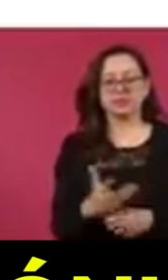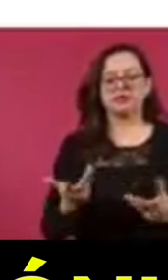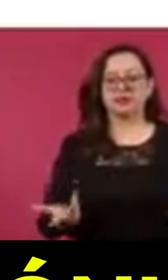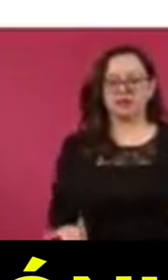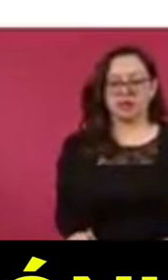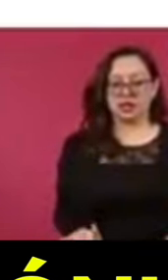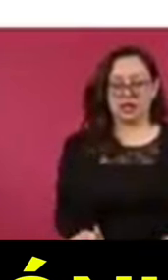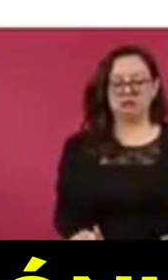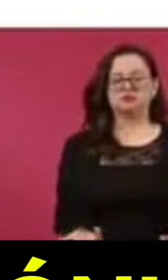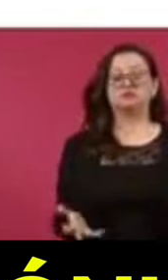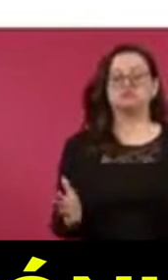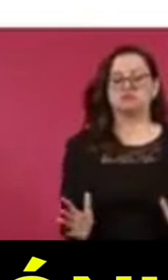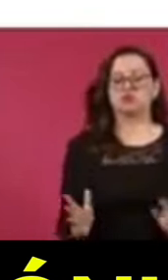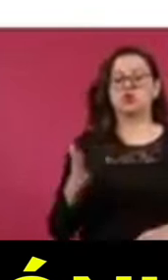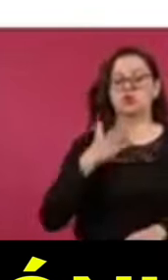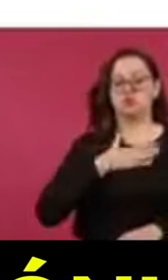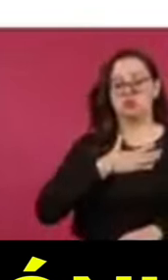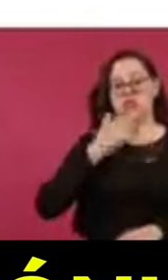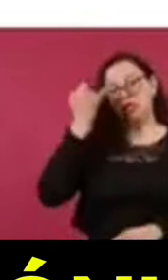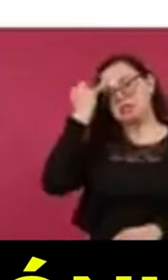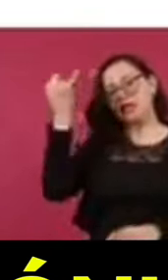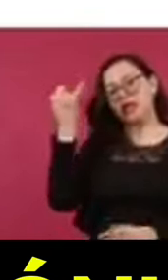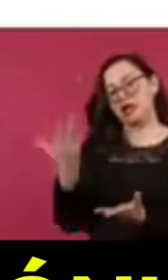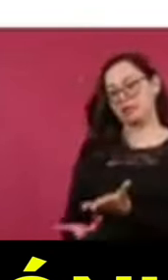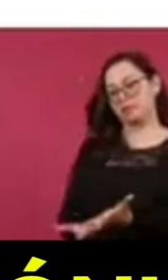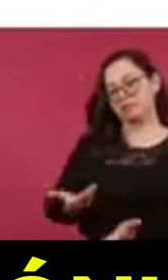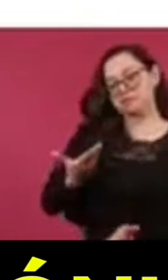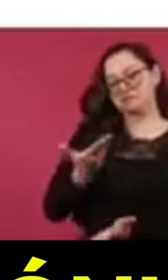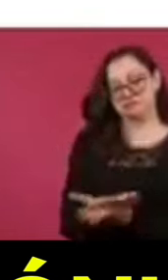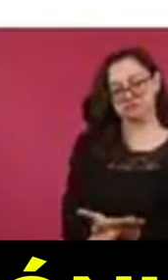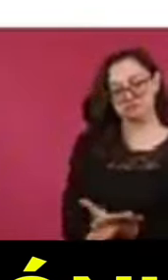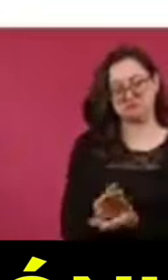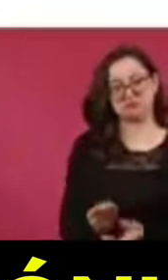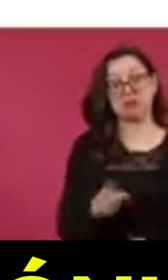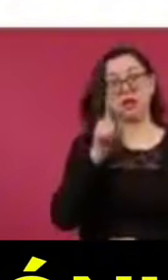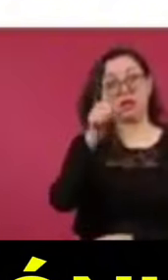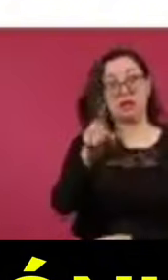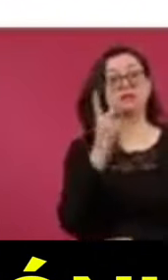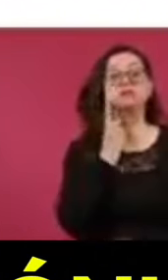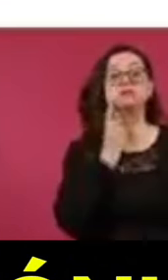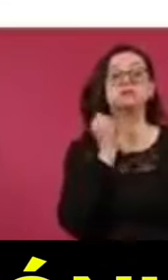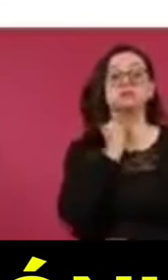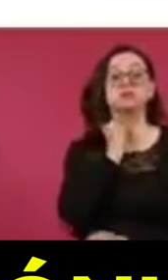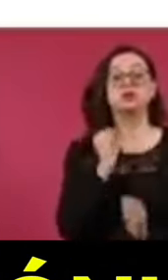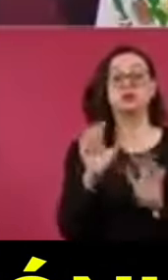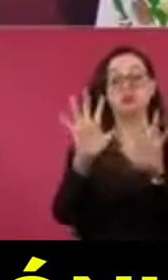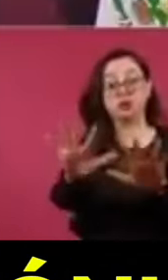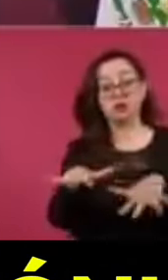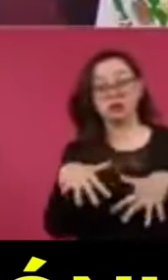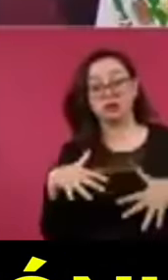yo envié. Ya en el Congreso las comisiones pues van